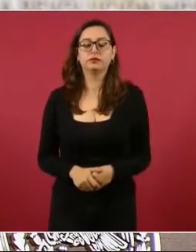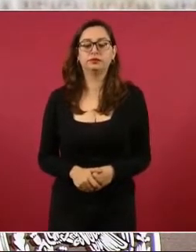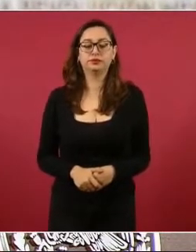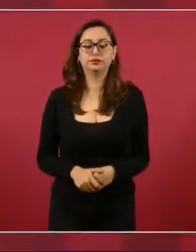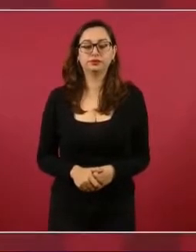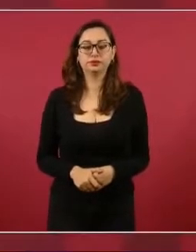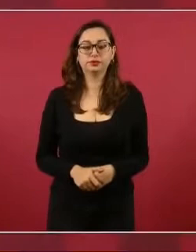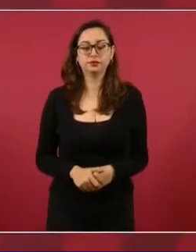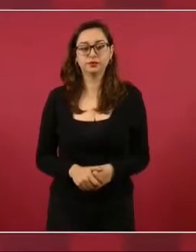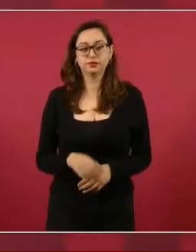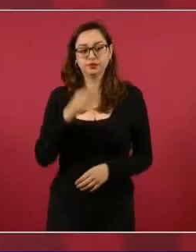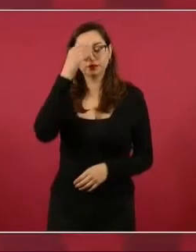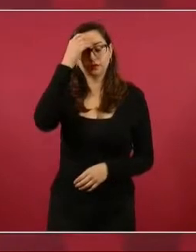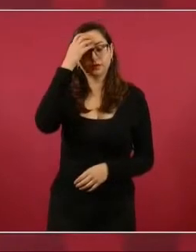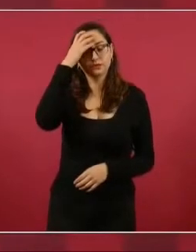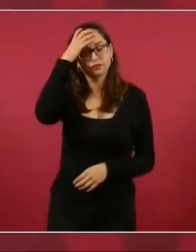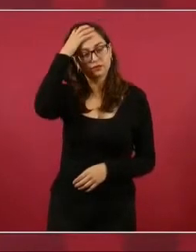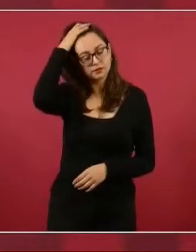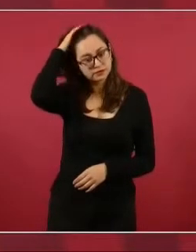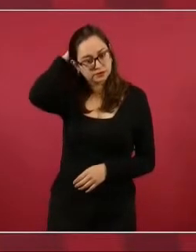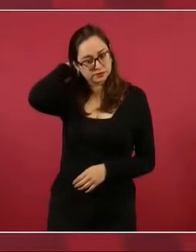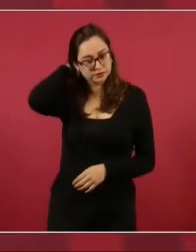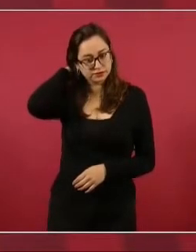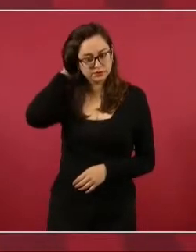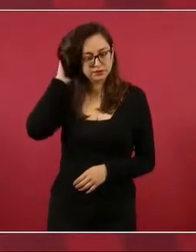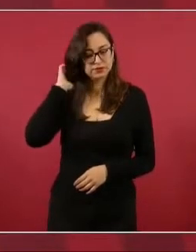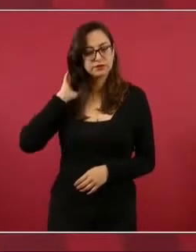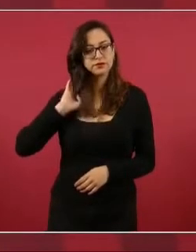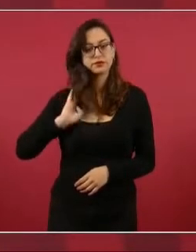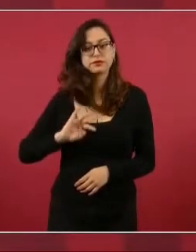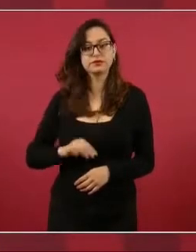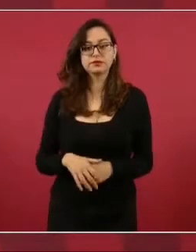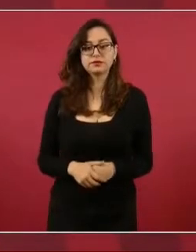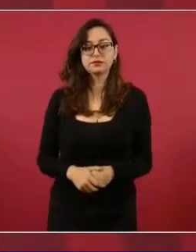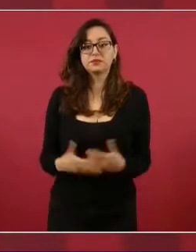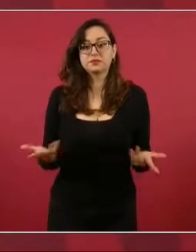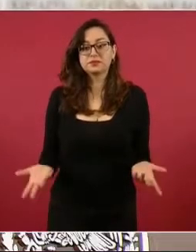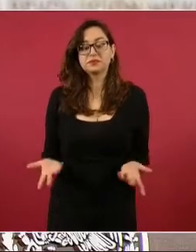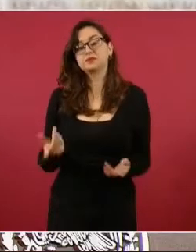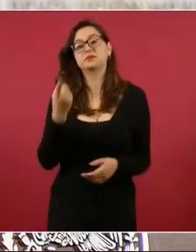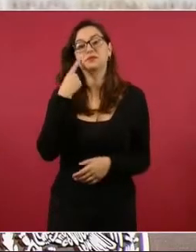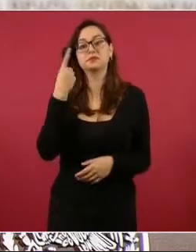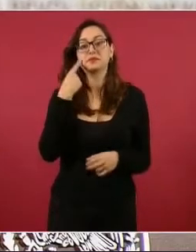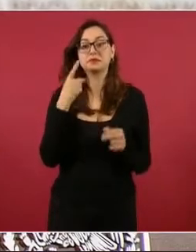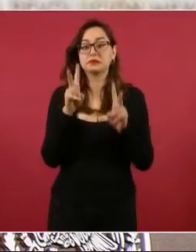lo profundo de este asunto, que hasta el New York Times se metió.